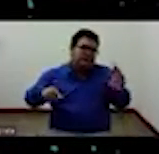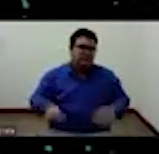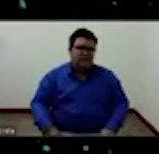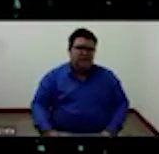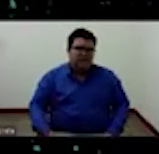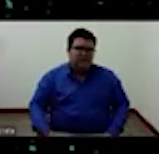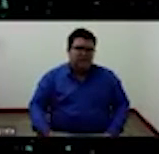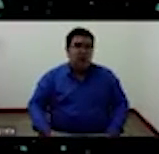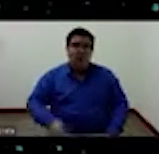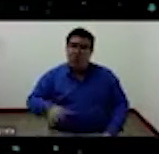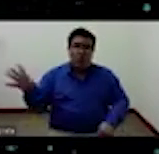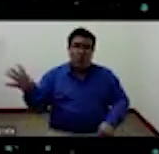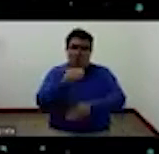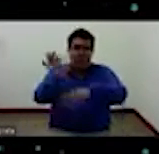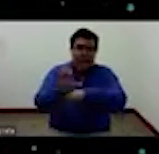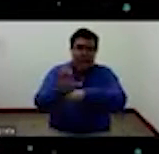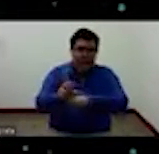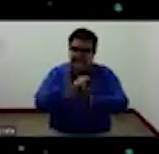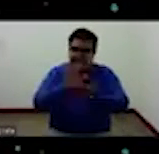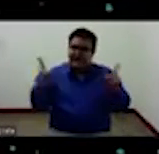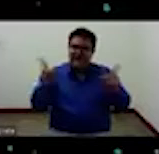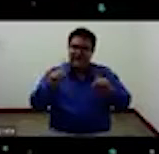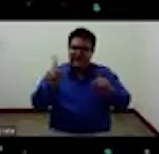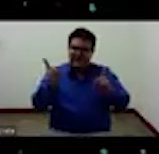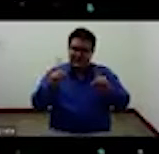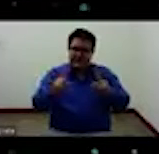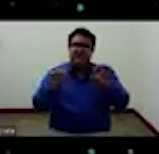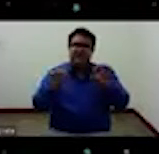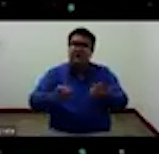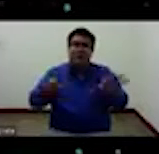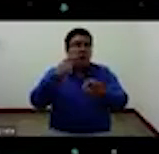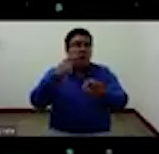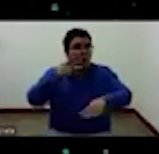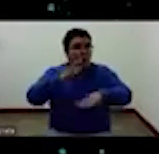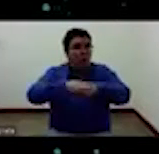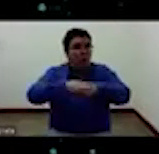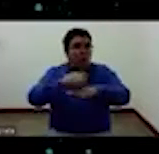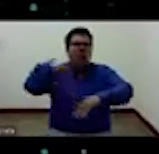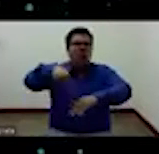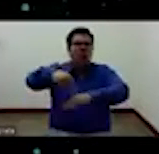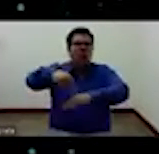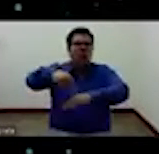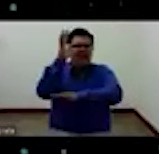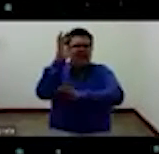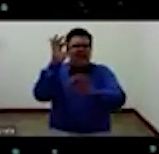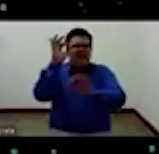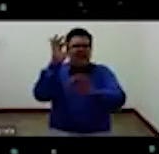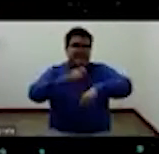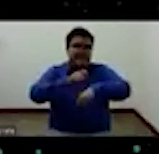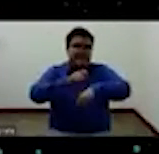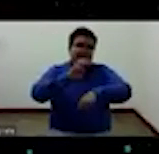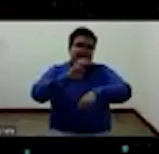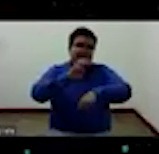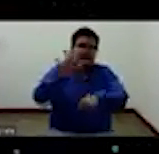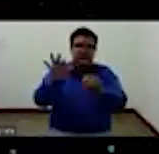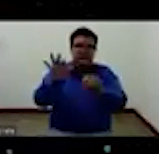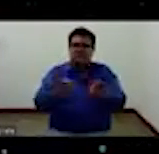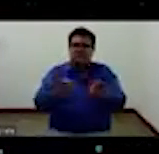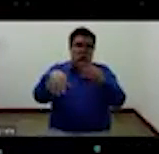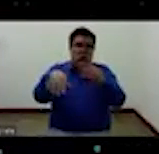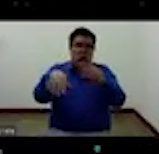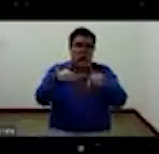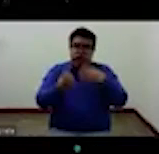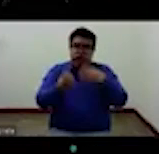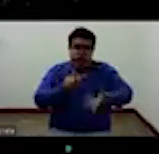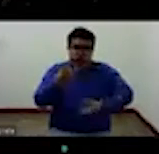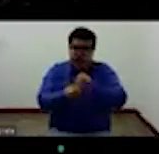todas. Y quiero hacer esta referencia porque en la charla de hoy, con 45 minutos, es imposible que podamos escuchar. Además,